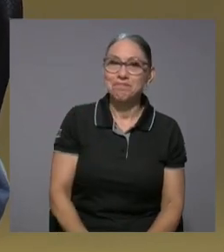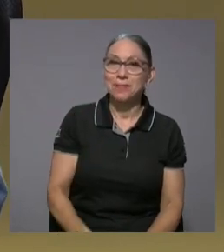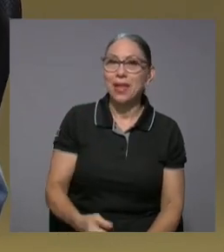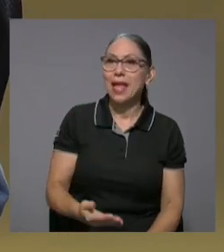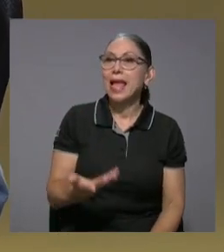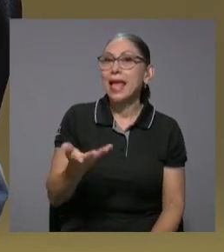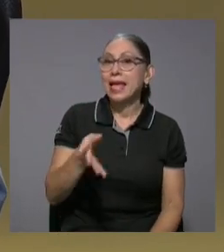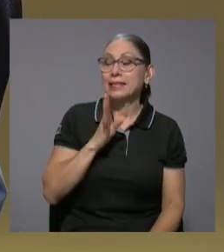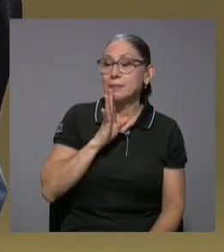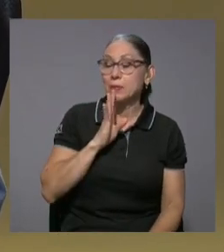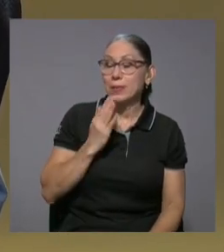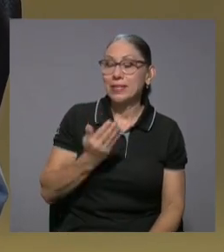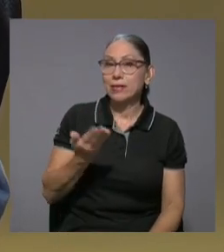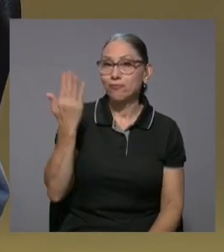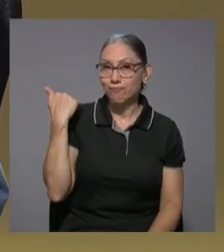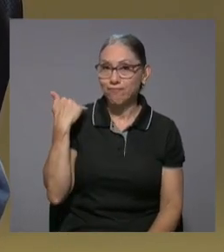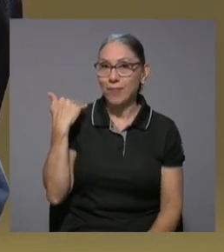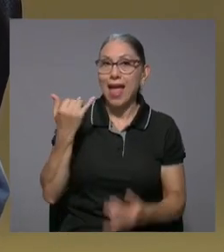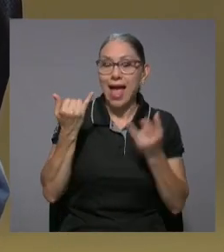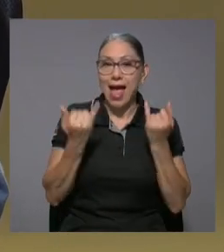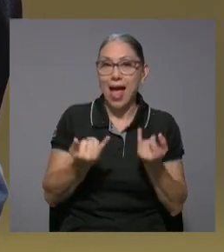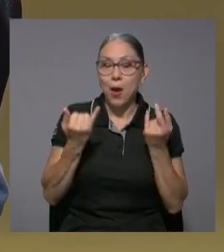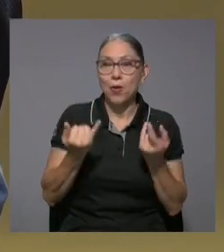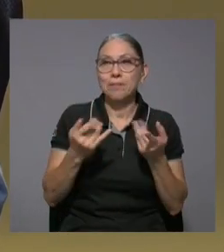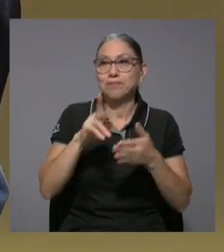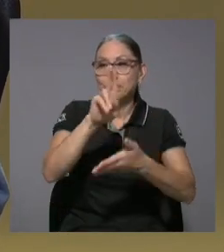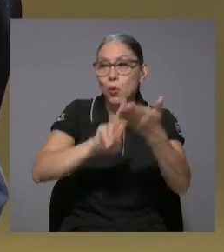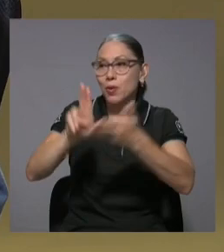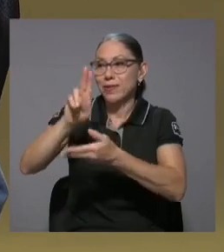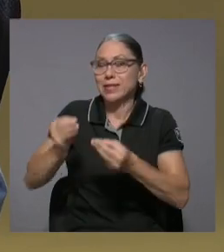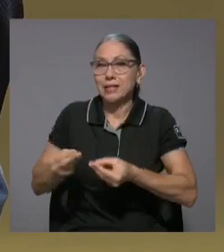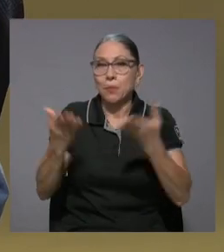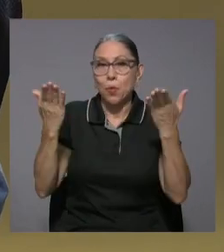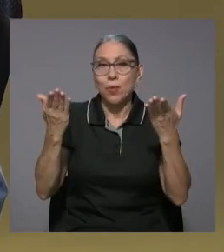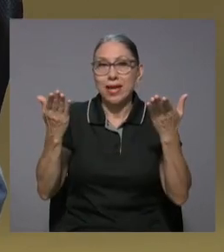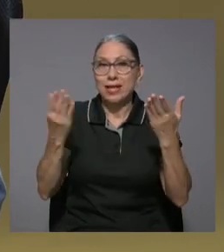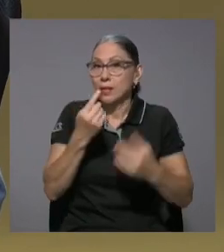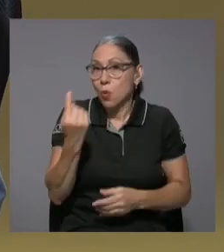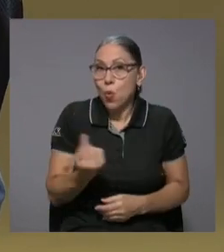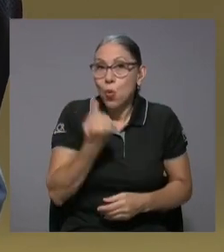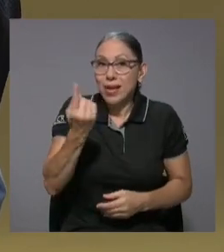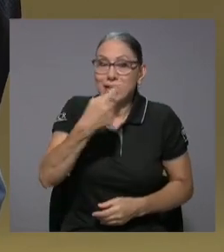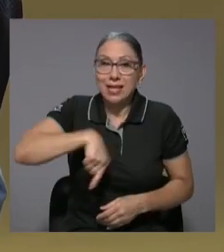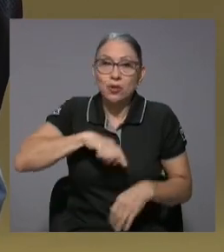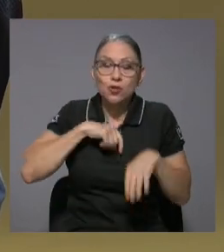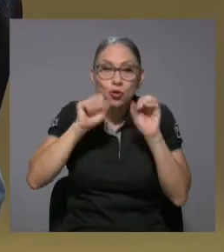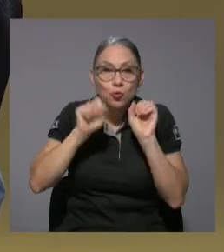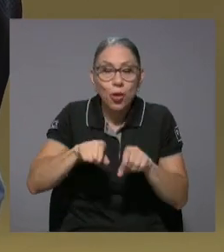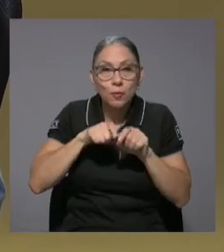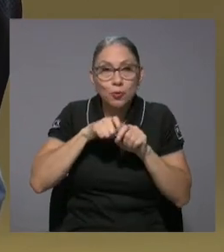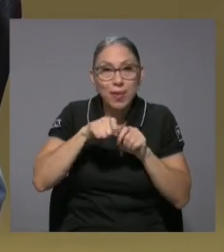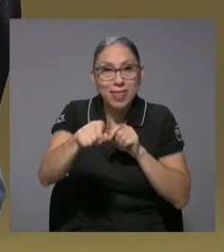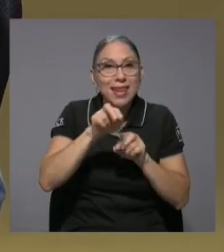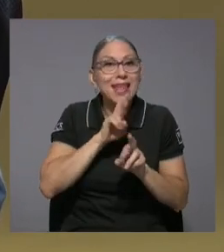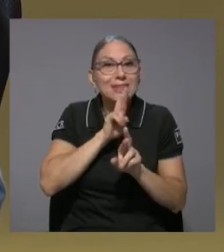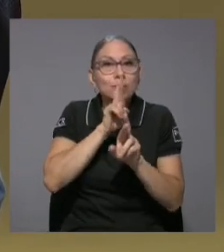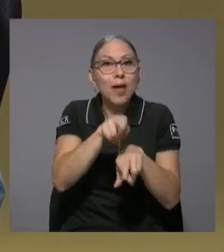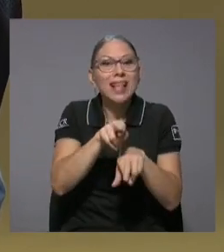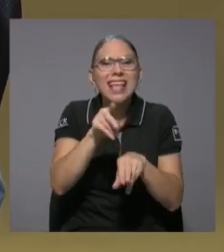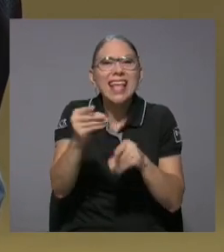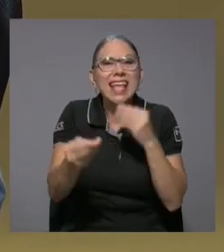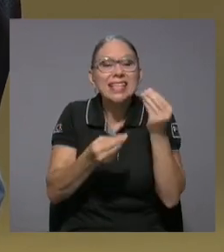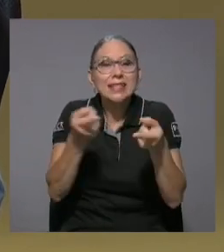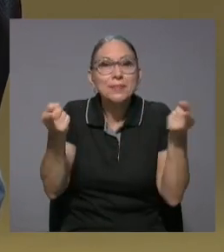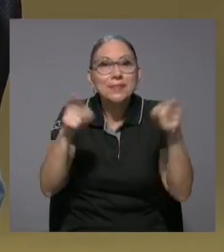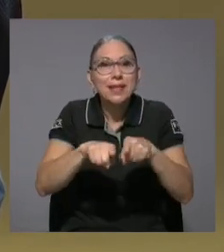conversando en el segmento anterior de que está sucediendo en las universidades públicas, que son las únicas que podemos medir este tipo de indicadores, una reducción en